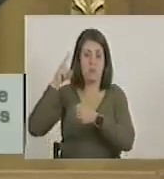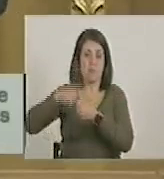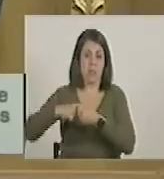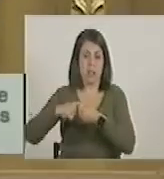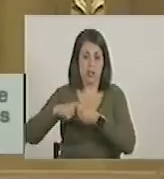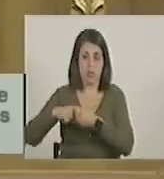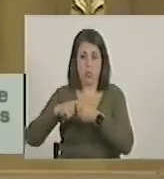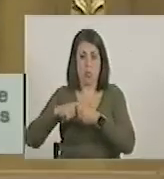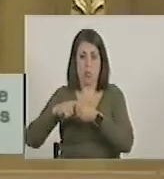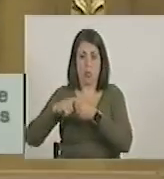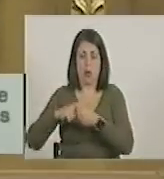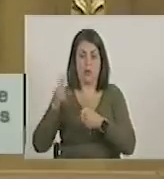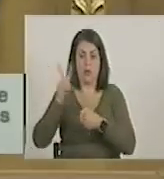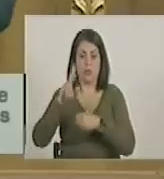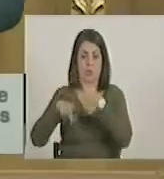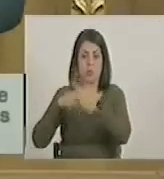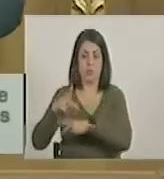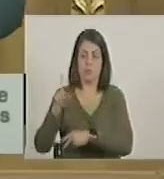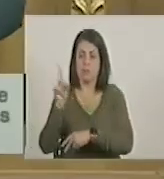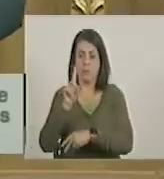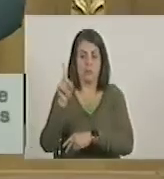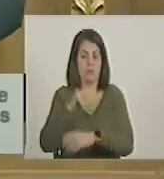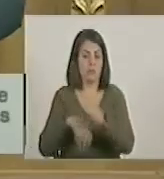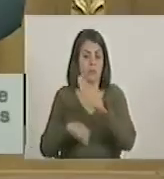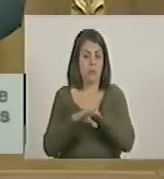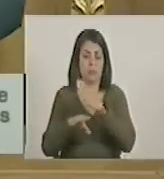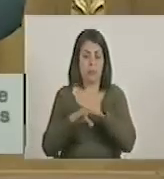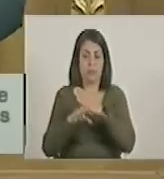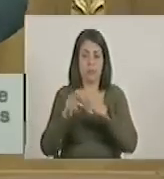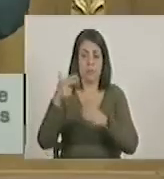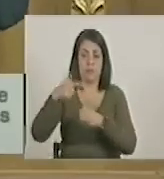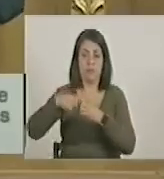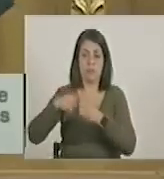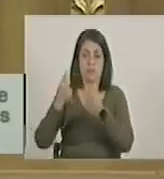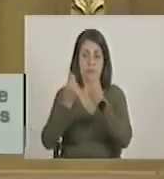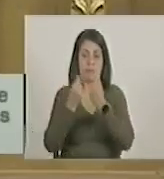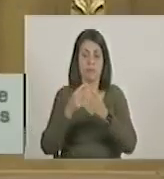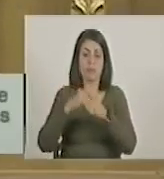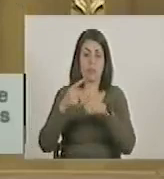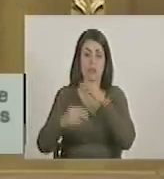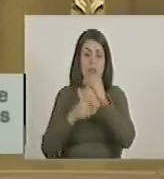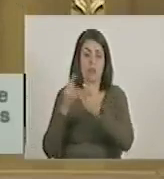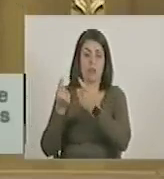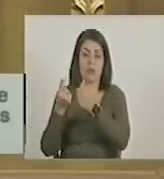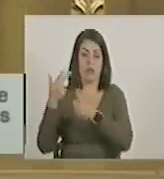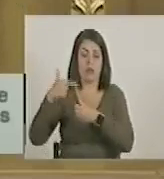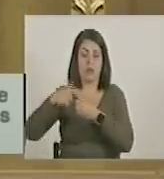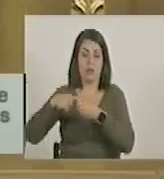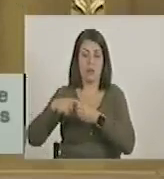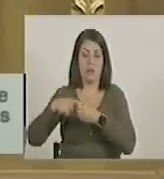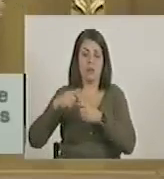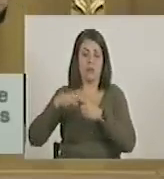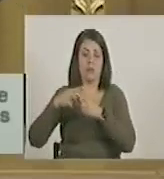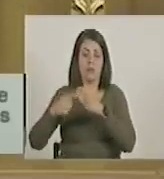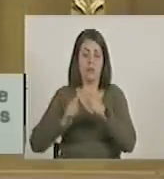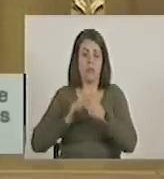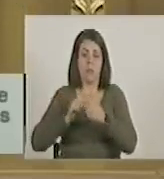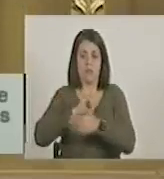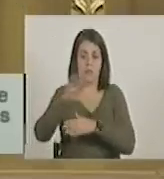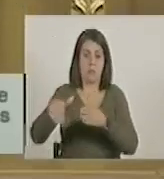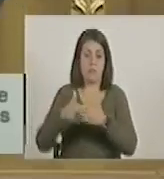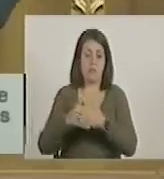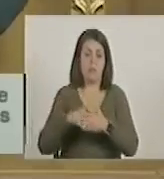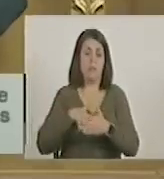para desarrollar la Venezuela productiva. Todavía somos una economía petrolera, y mientras seamos una economía petrolera vamos a aprovechar todas